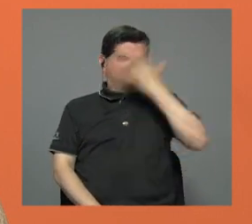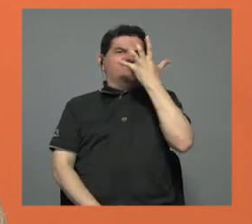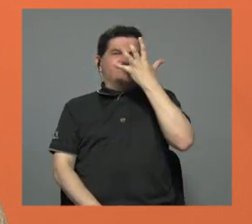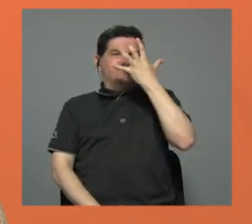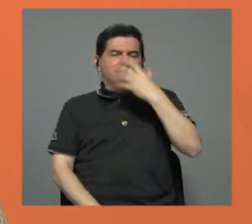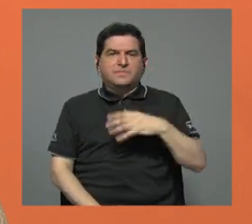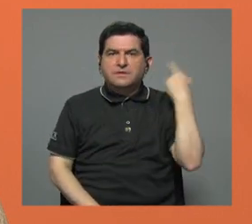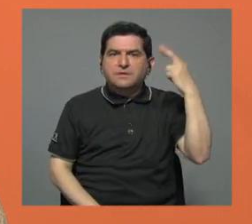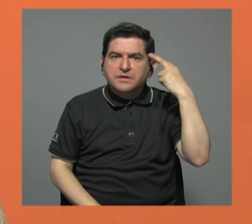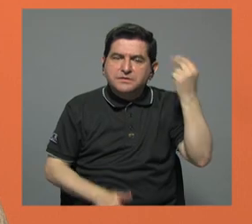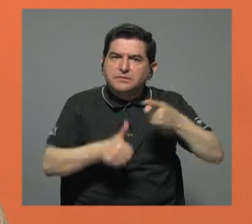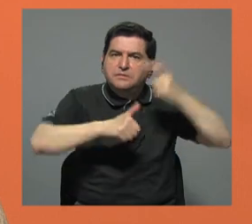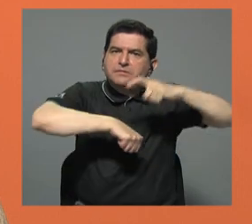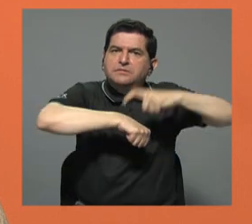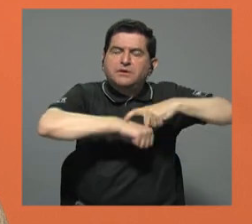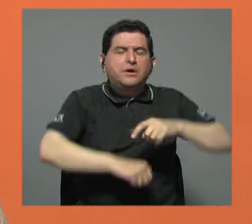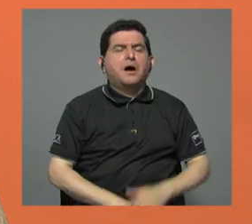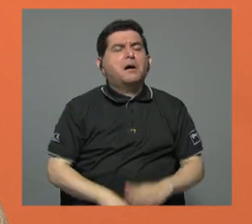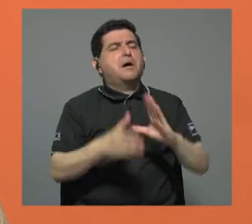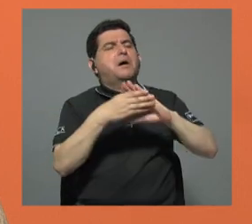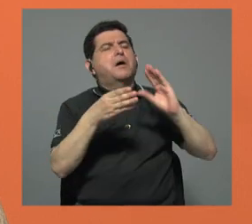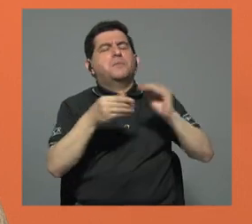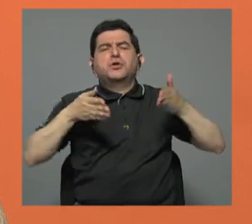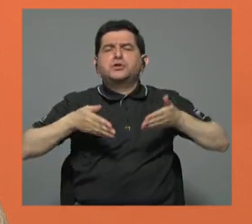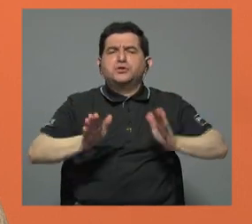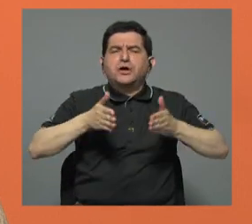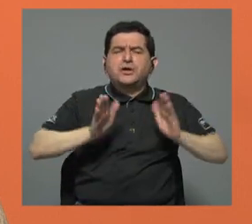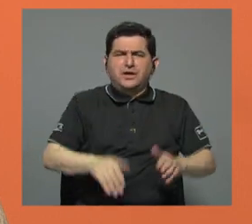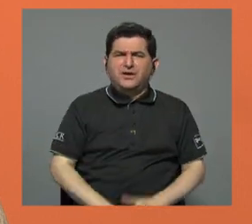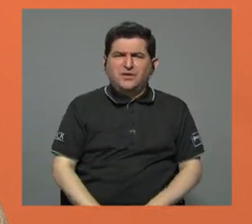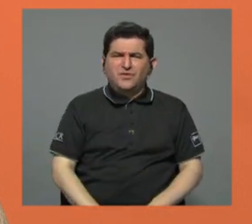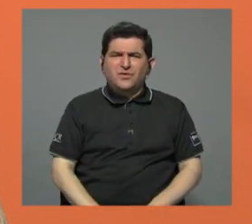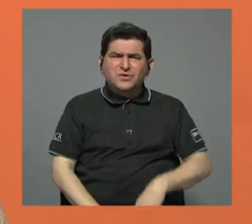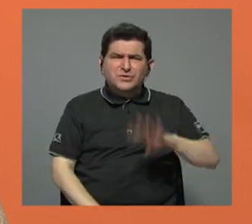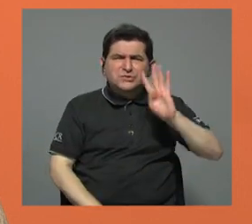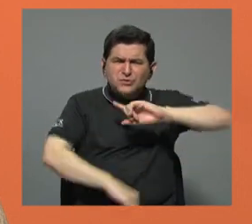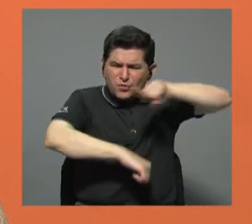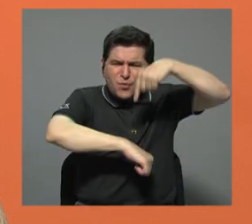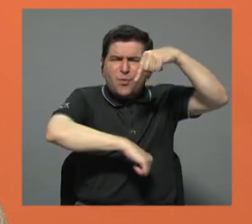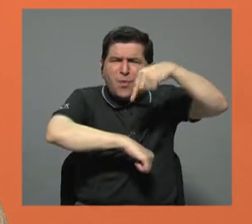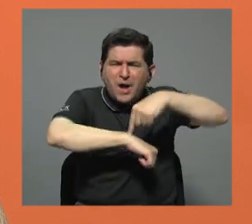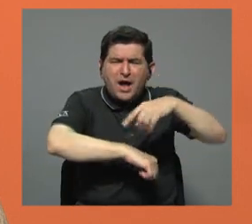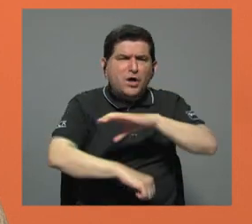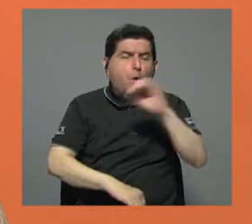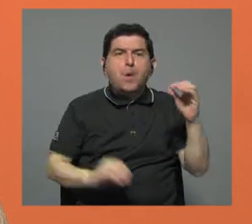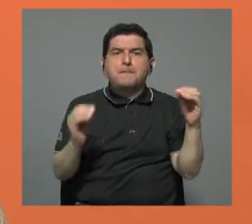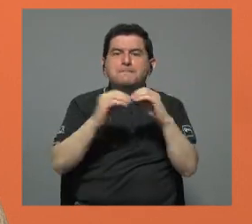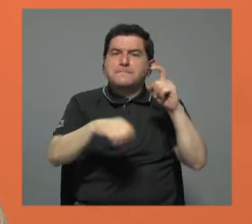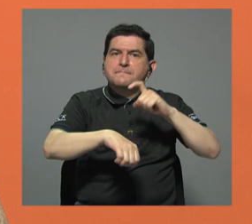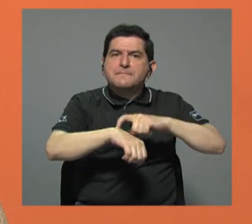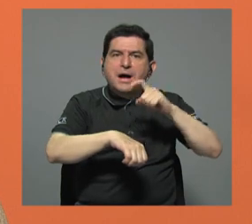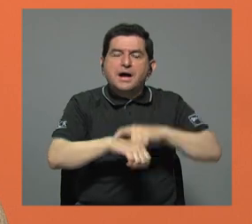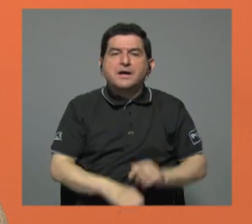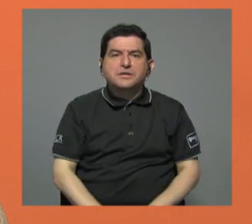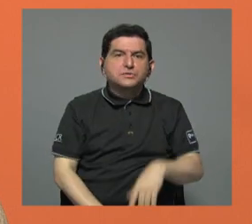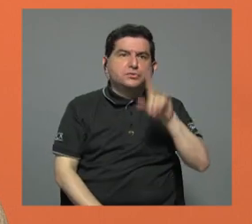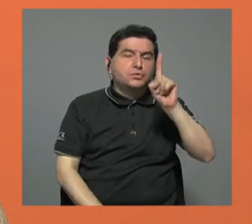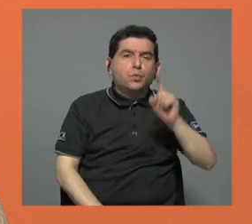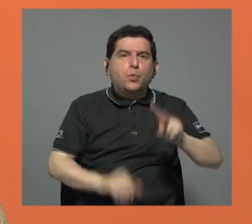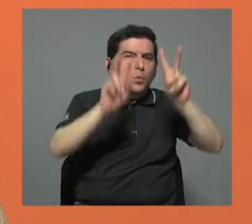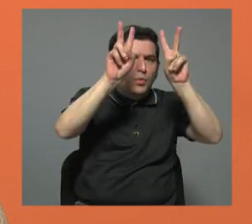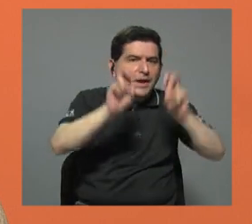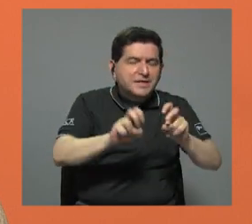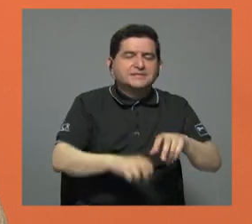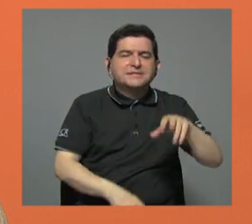porque en principio se comentaba que sus hijos habían tardado cuatro horas o incluso más realizando una de estas pruebas